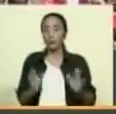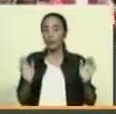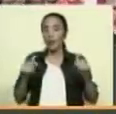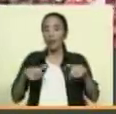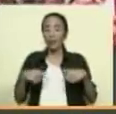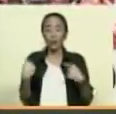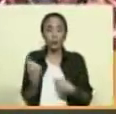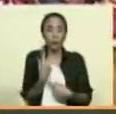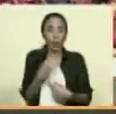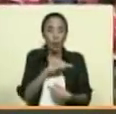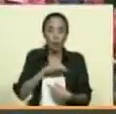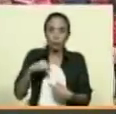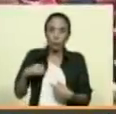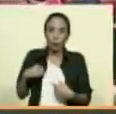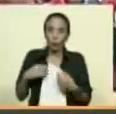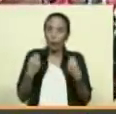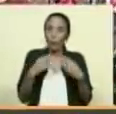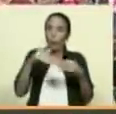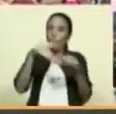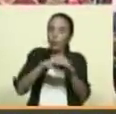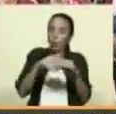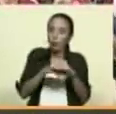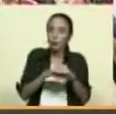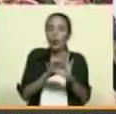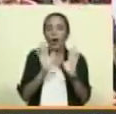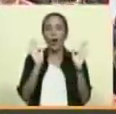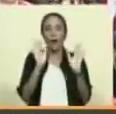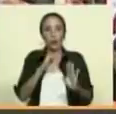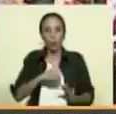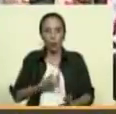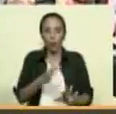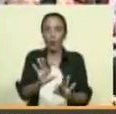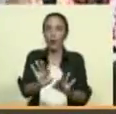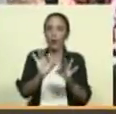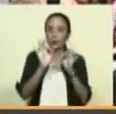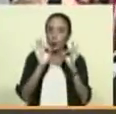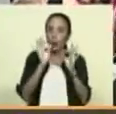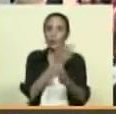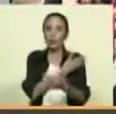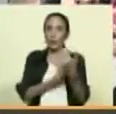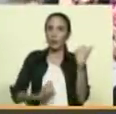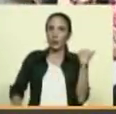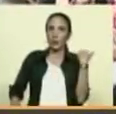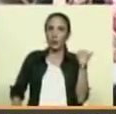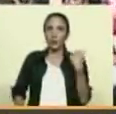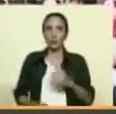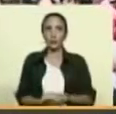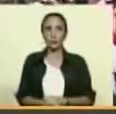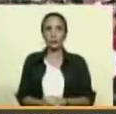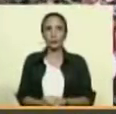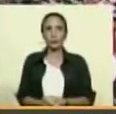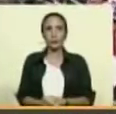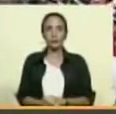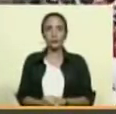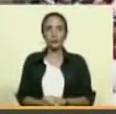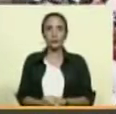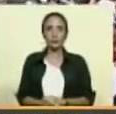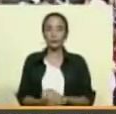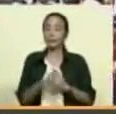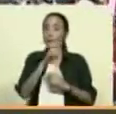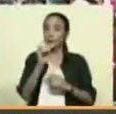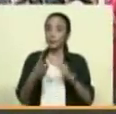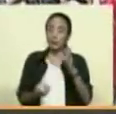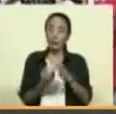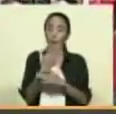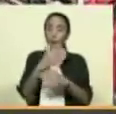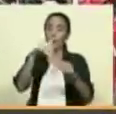nosotros, a través del voto, es que elegimos presidente de la República, y el 20 de mayo tenemos que dejarlo